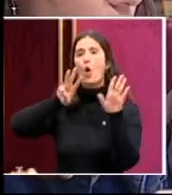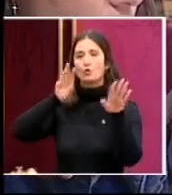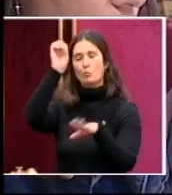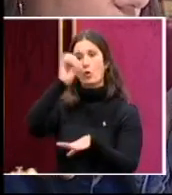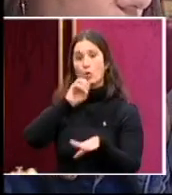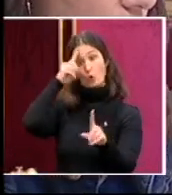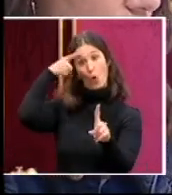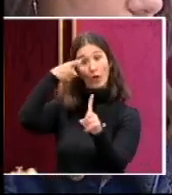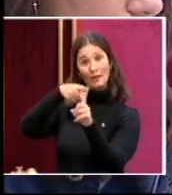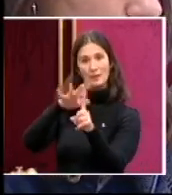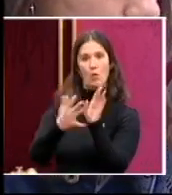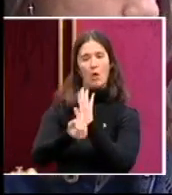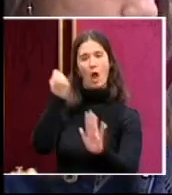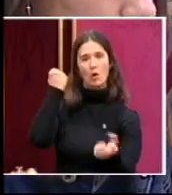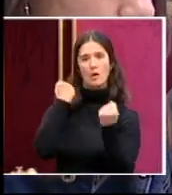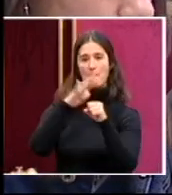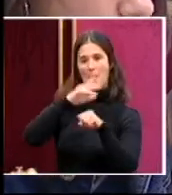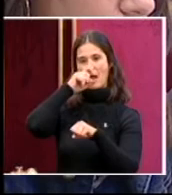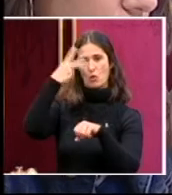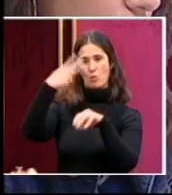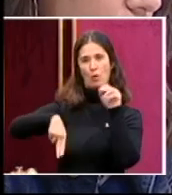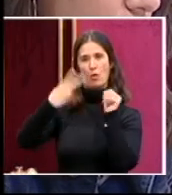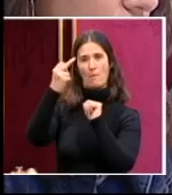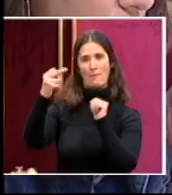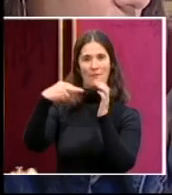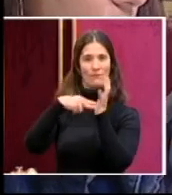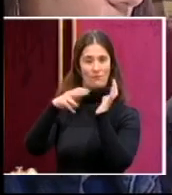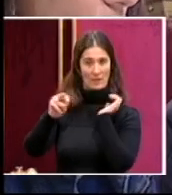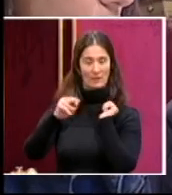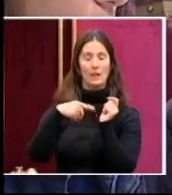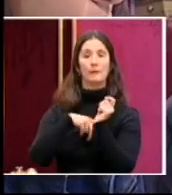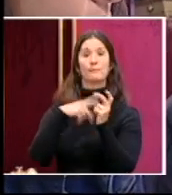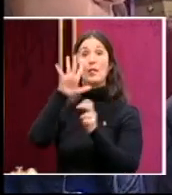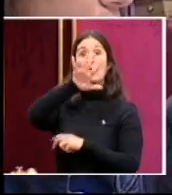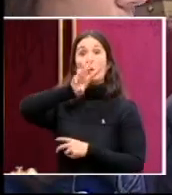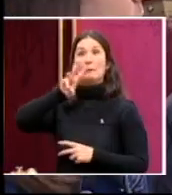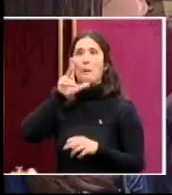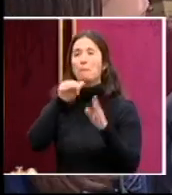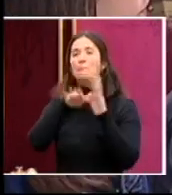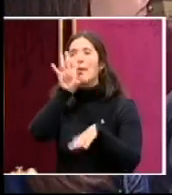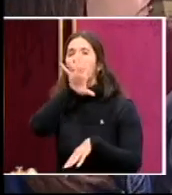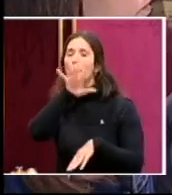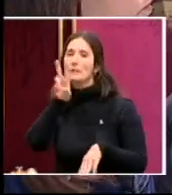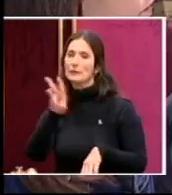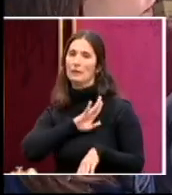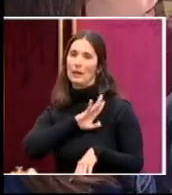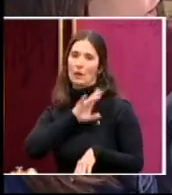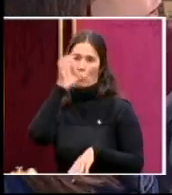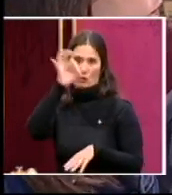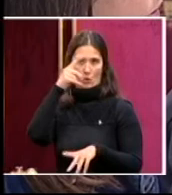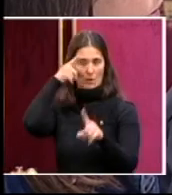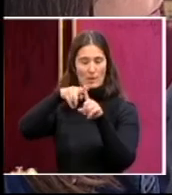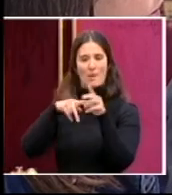del objetivo de ahorro de energía para el año 2020, el 53%, algo más del 53% del objetivo de